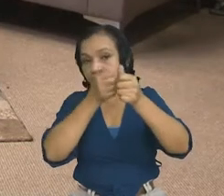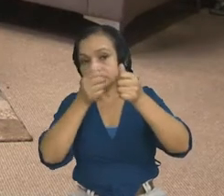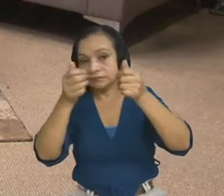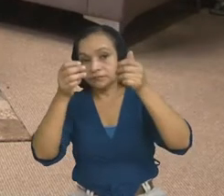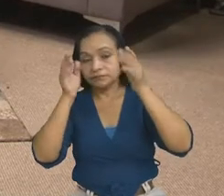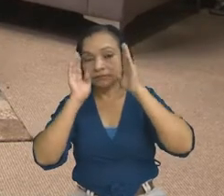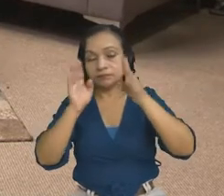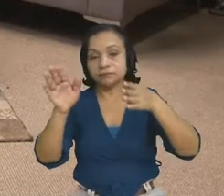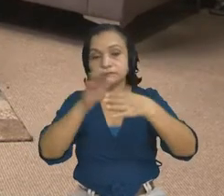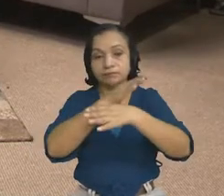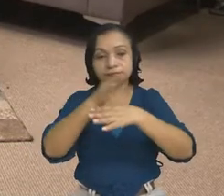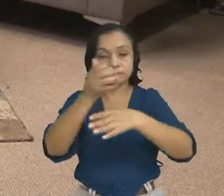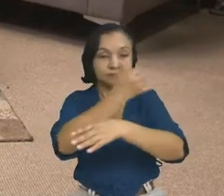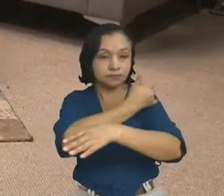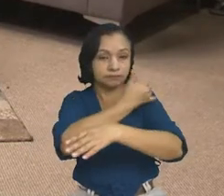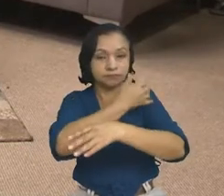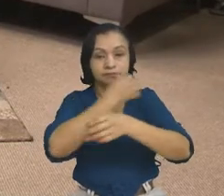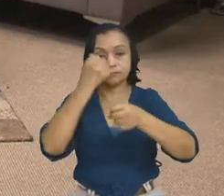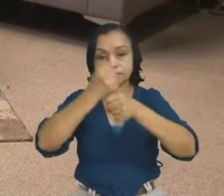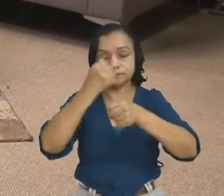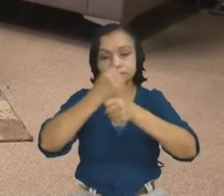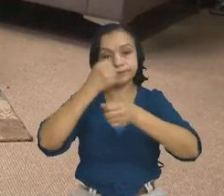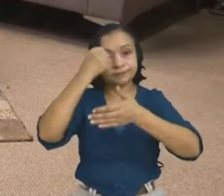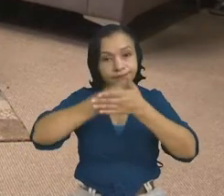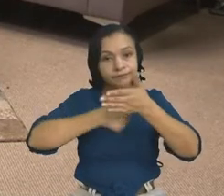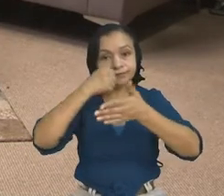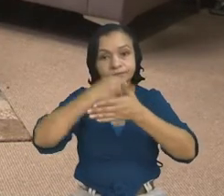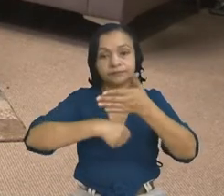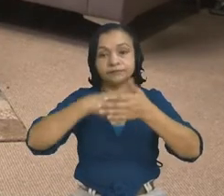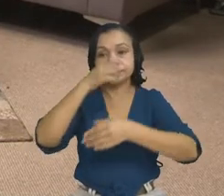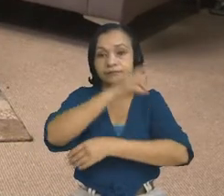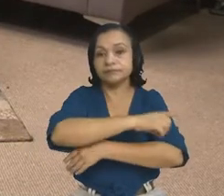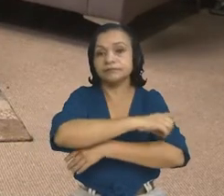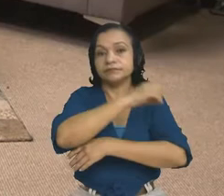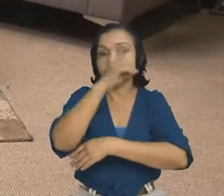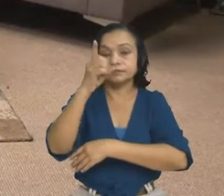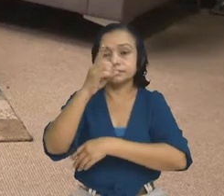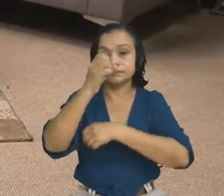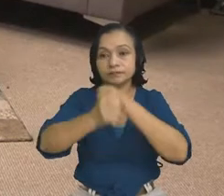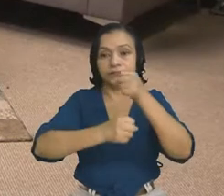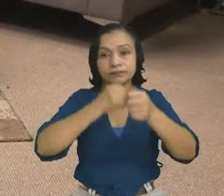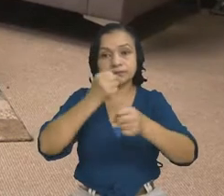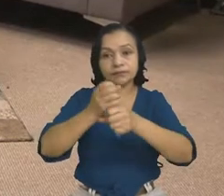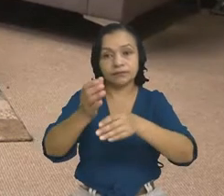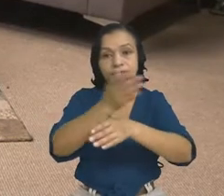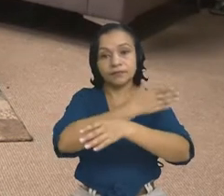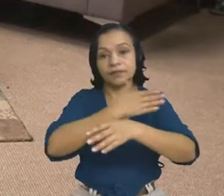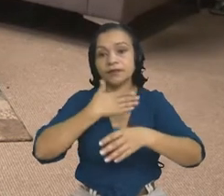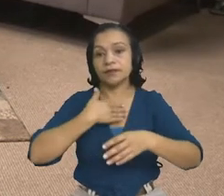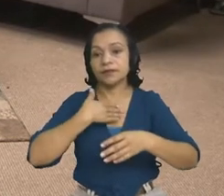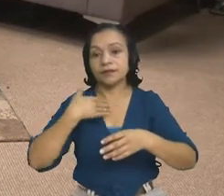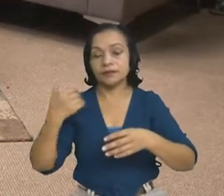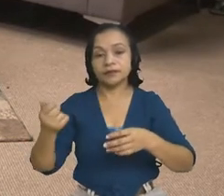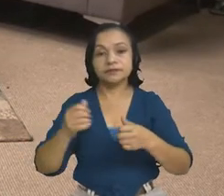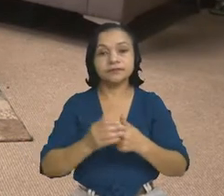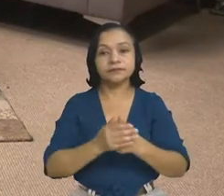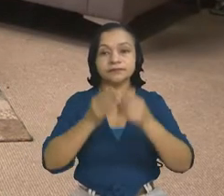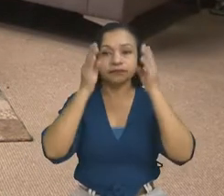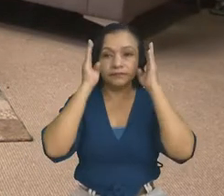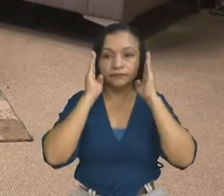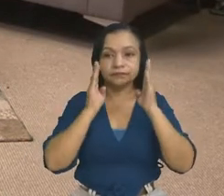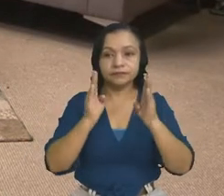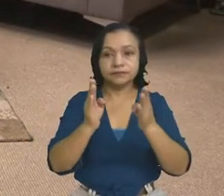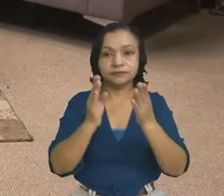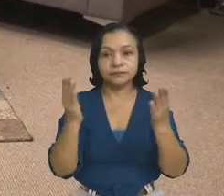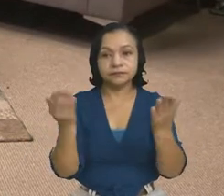nivel de los hospitales, y el esfuerzo que se ha venido haciendo hasta ahora en estos últimos años en relación a mejorar esa calidad de la atención con